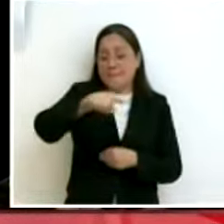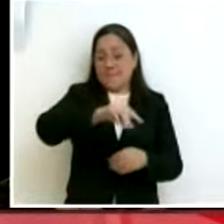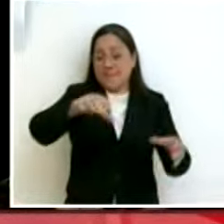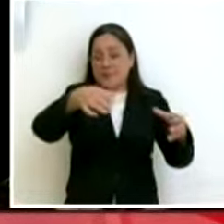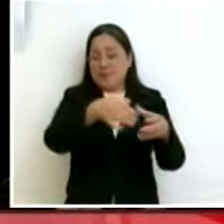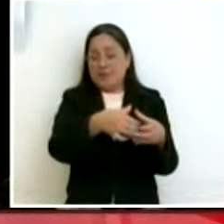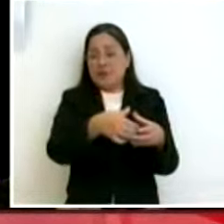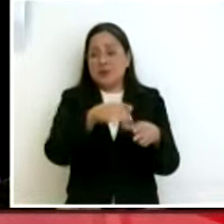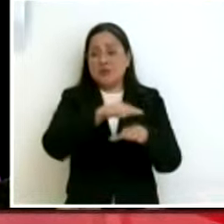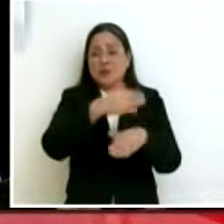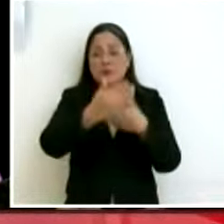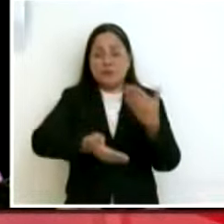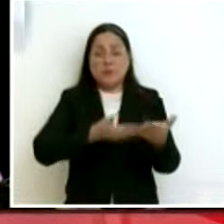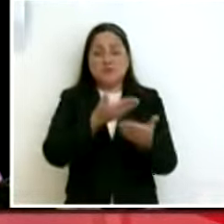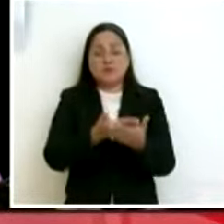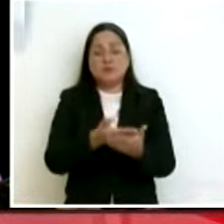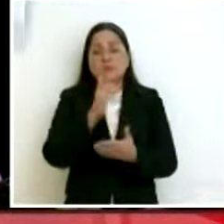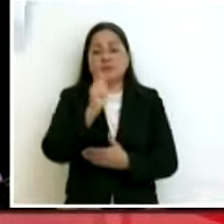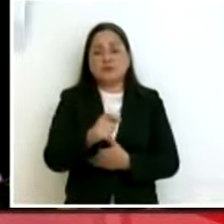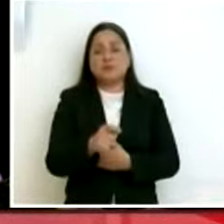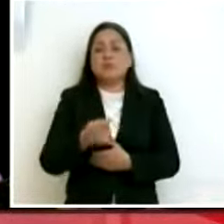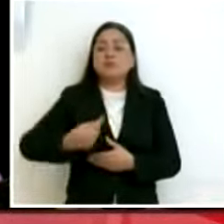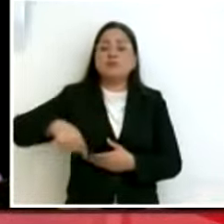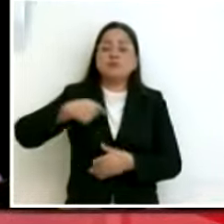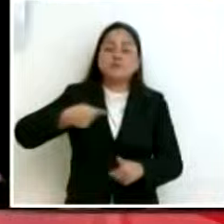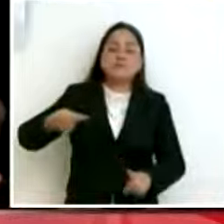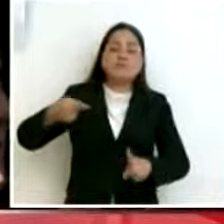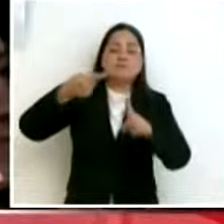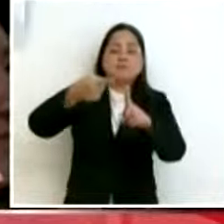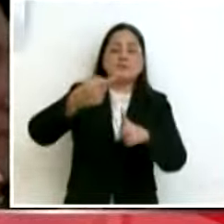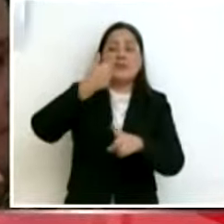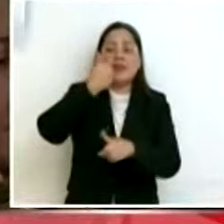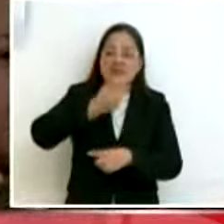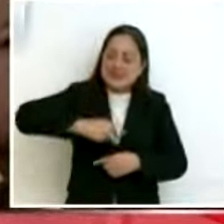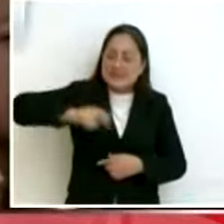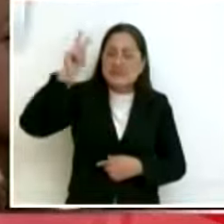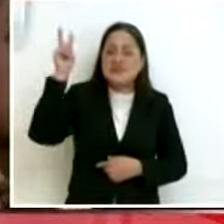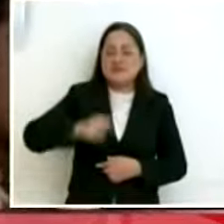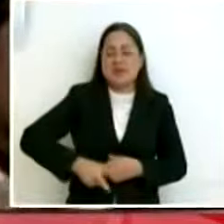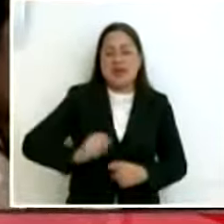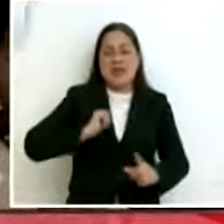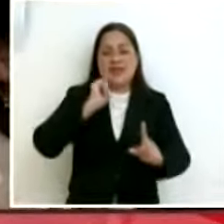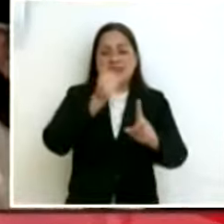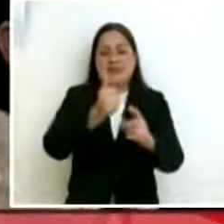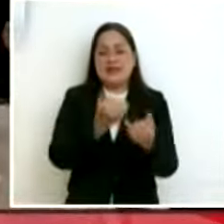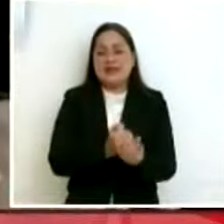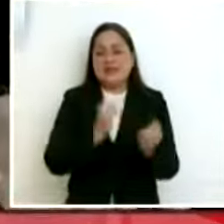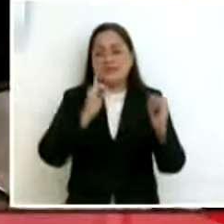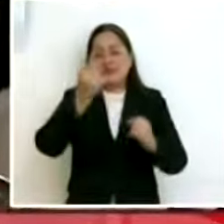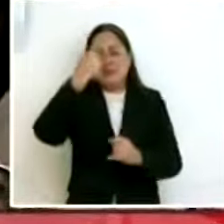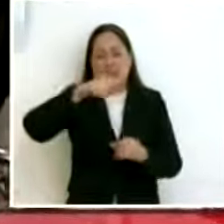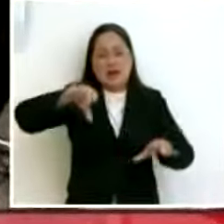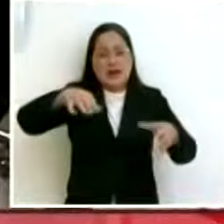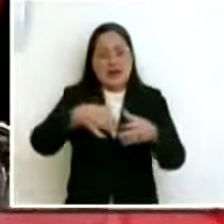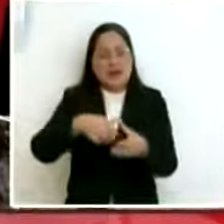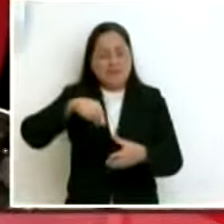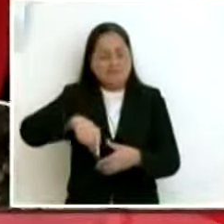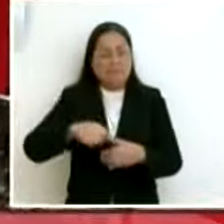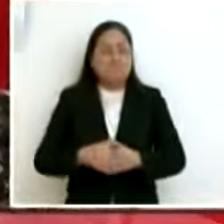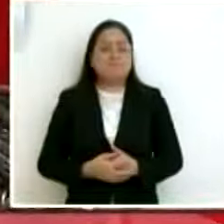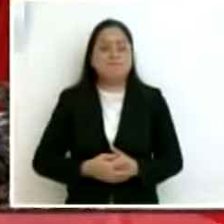esta reforma, tenemos como fin esencial lograr una verdadera autonomía para el Poder